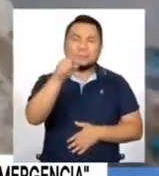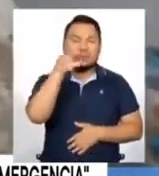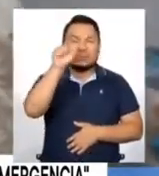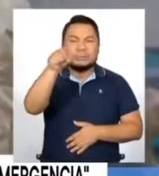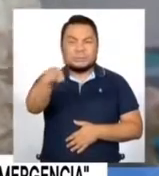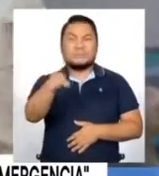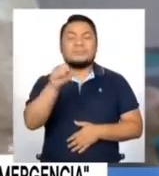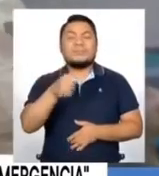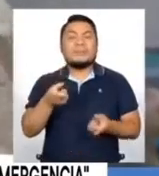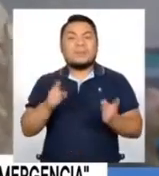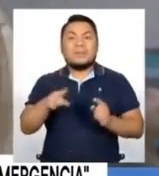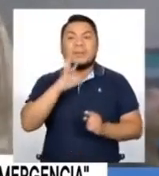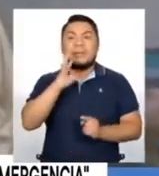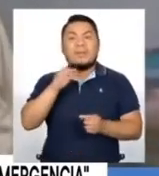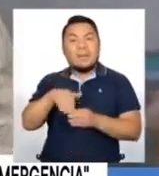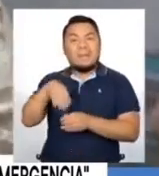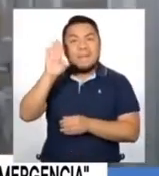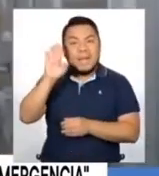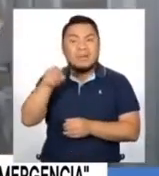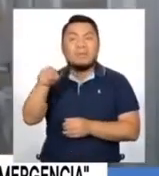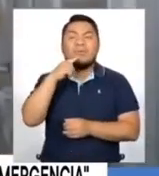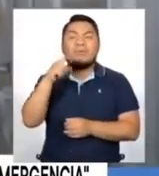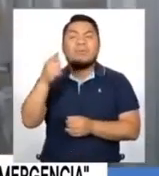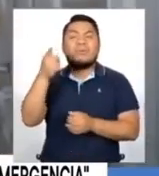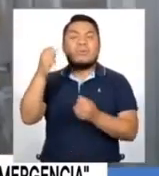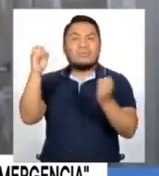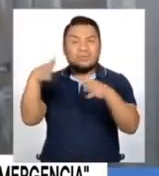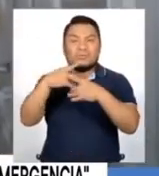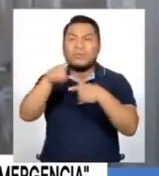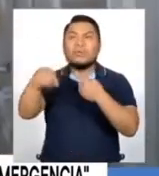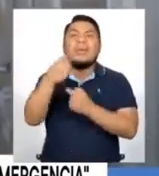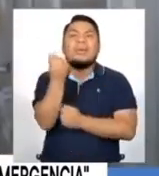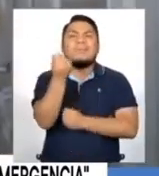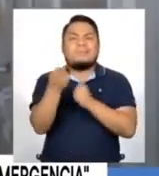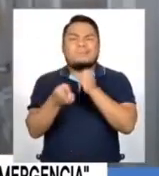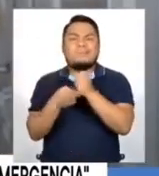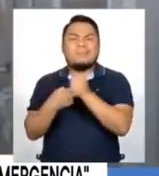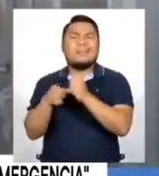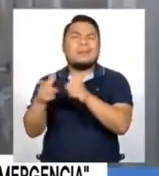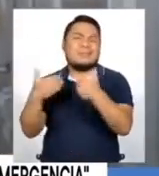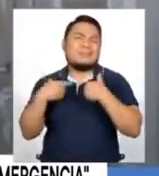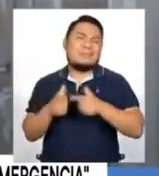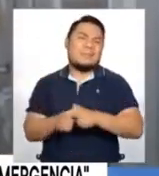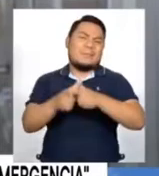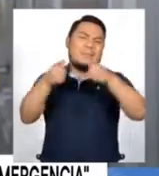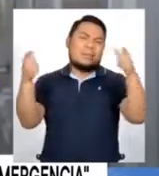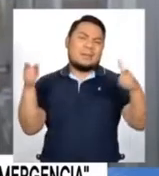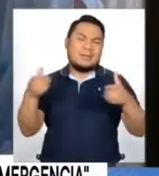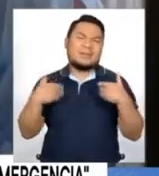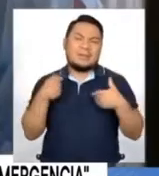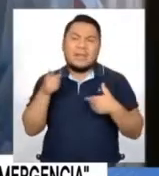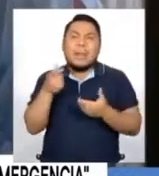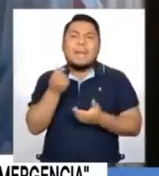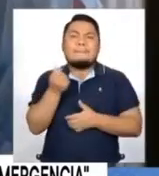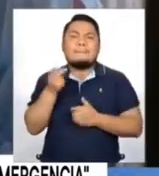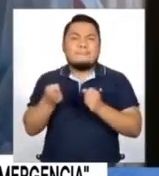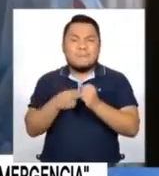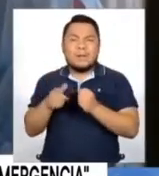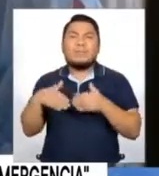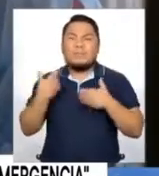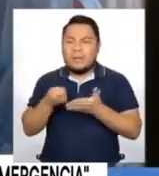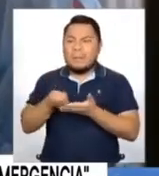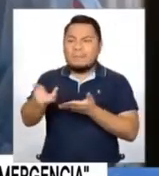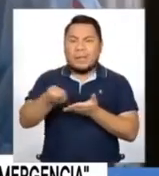bancos, estamos hablando con instituciones que tienen una capacidad financiera muy grande y que pueden hacer eso porque tienen con qué pagar a su personal.